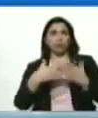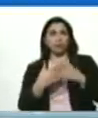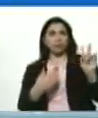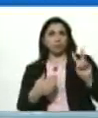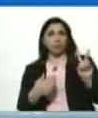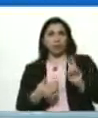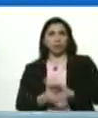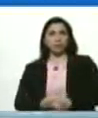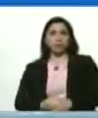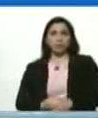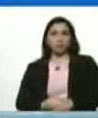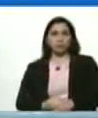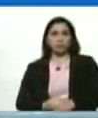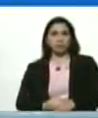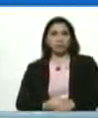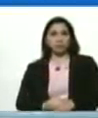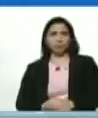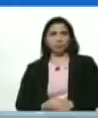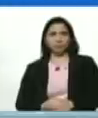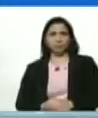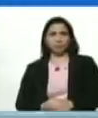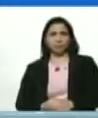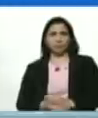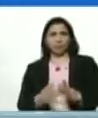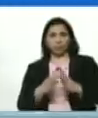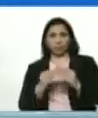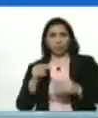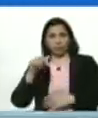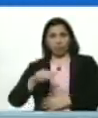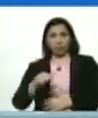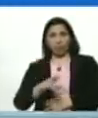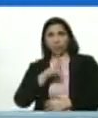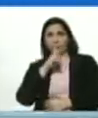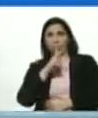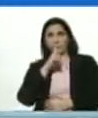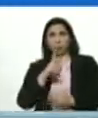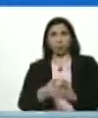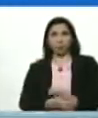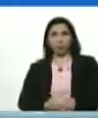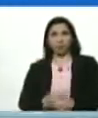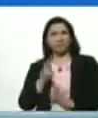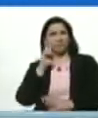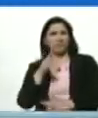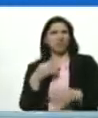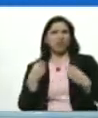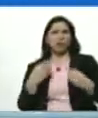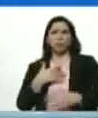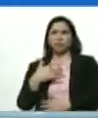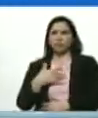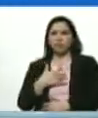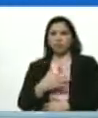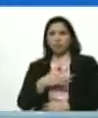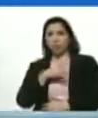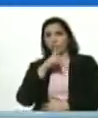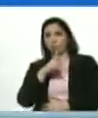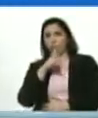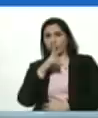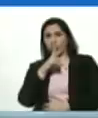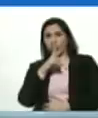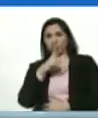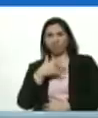esto es acá terrorífico hay que ver cómo se siente el terror nos decía el